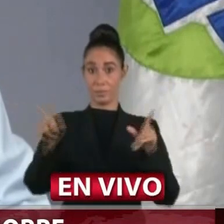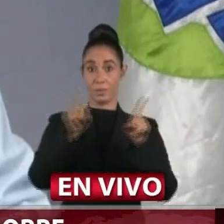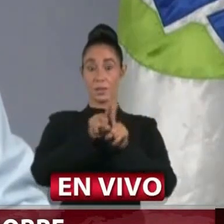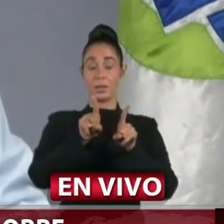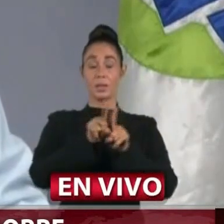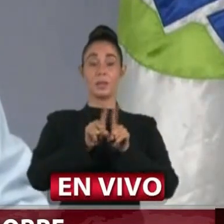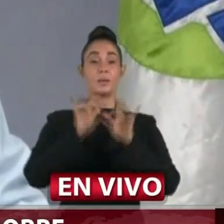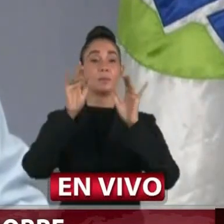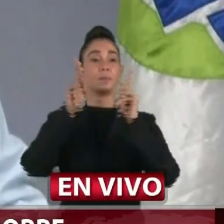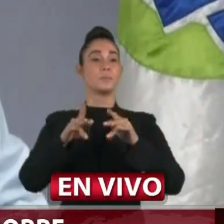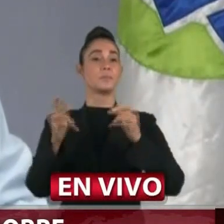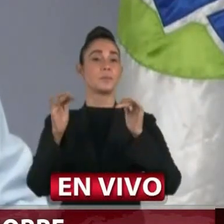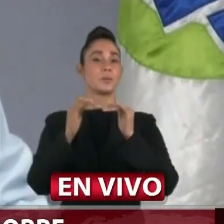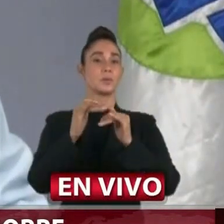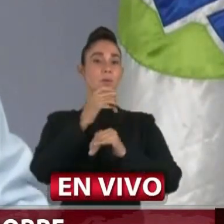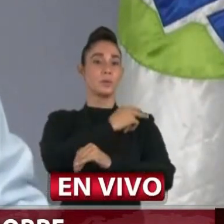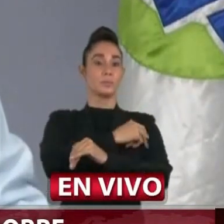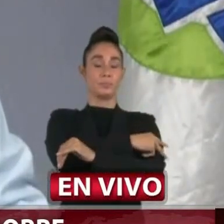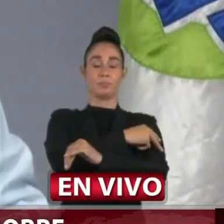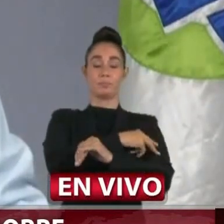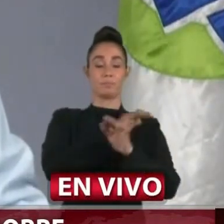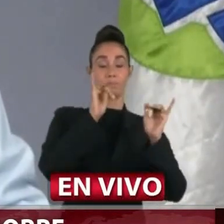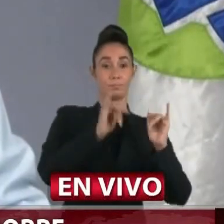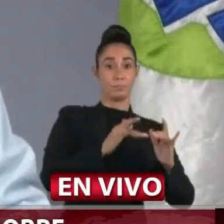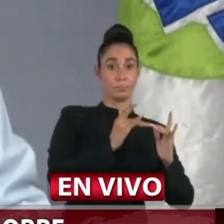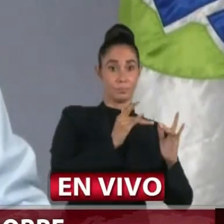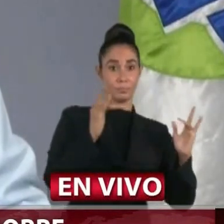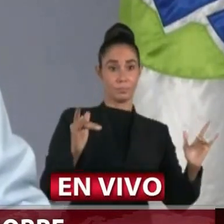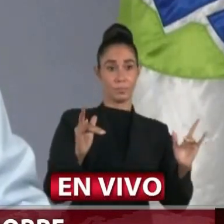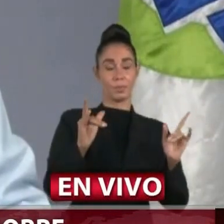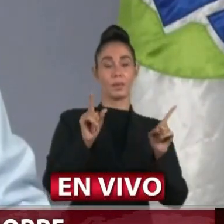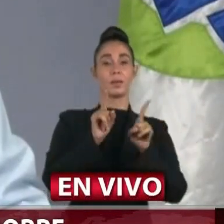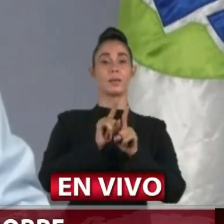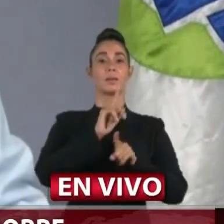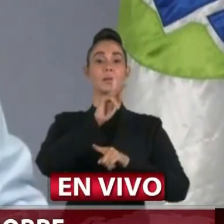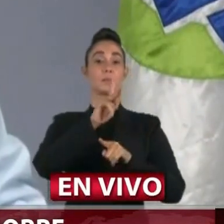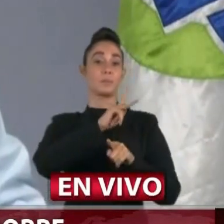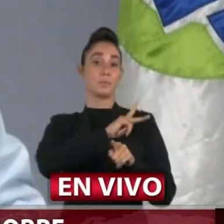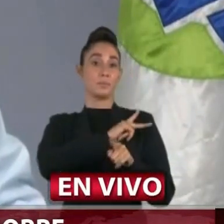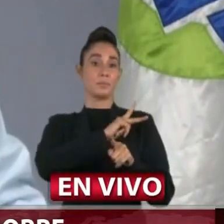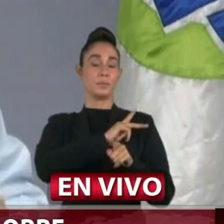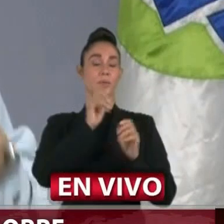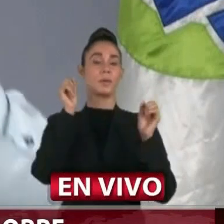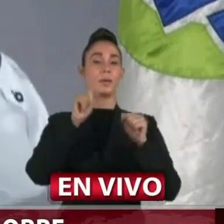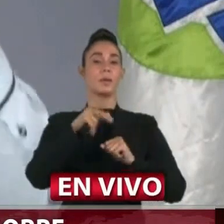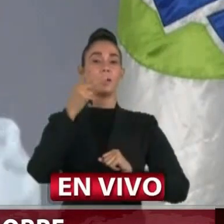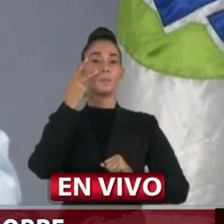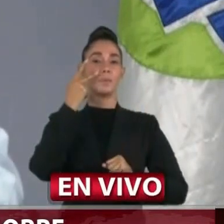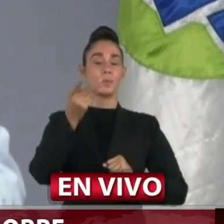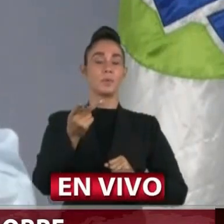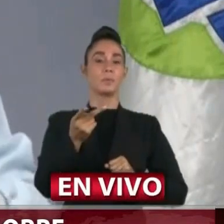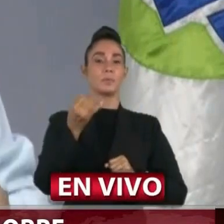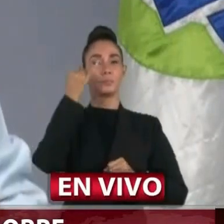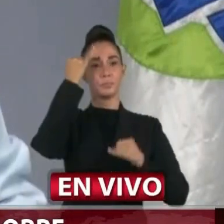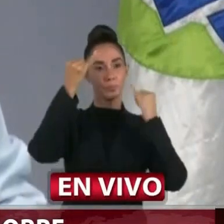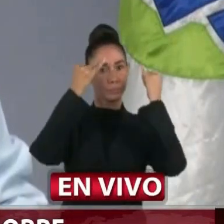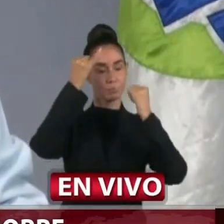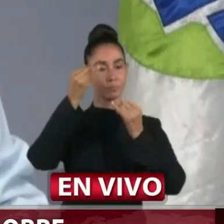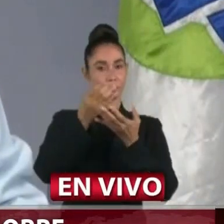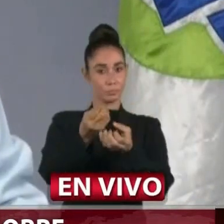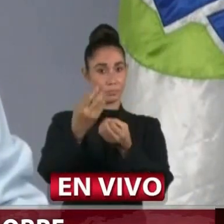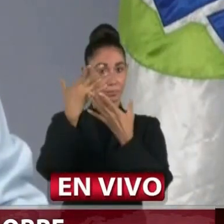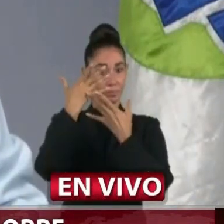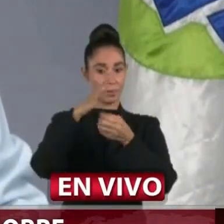alta clínica de hospitales y clínicas privadas, de manera que podamos tener una idea